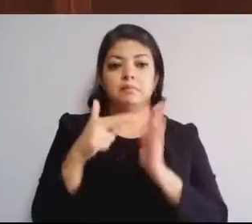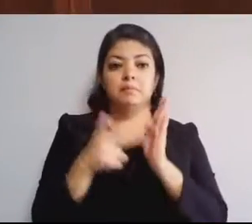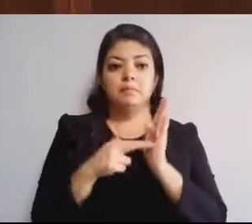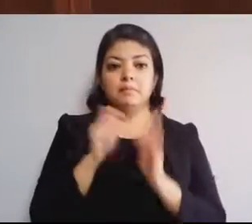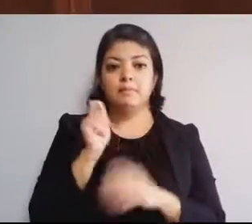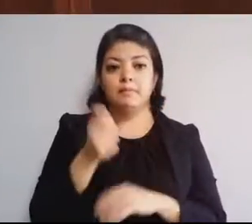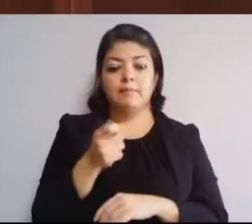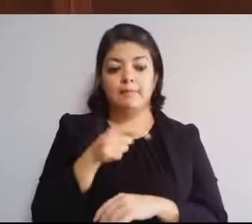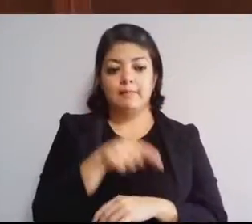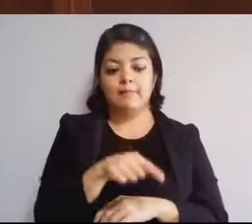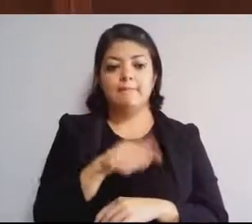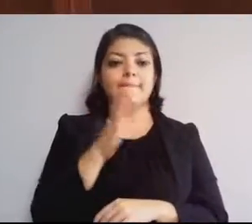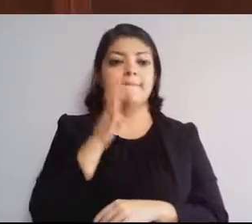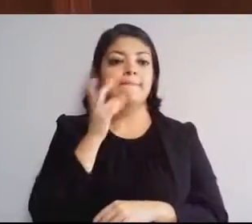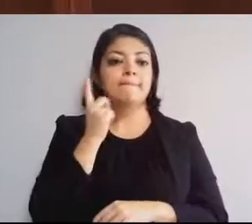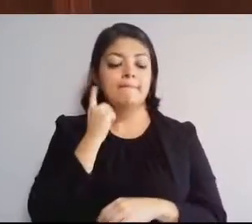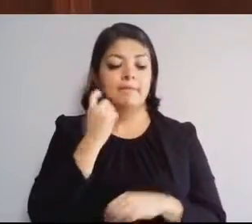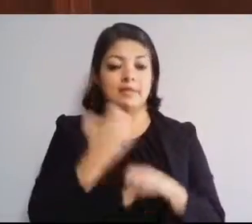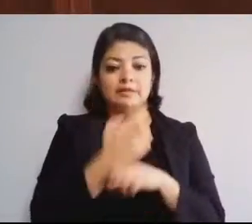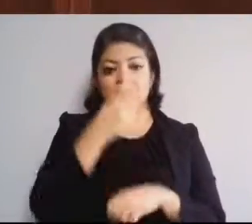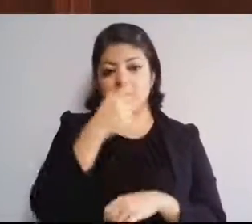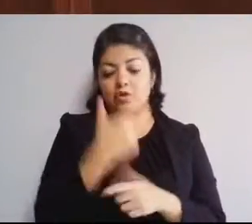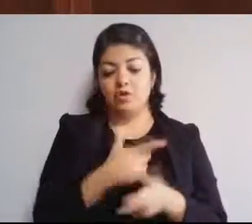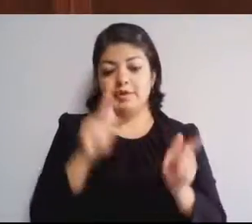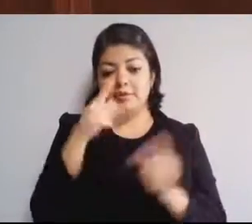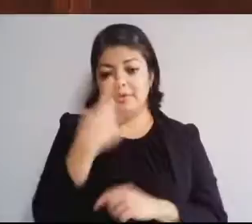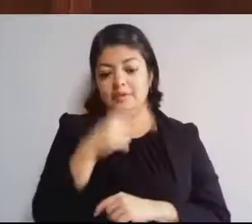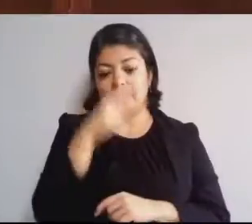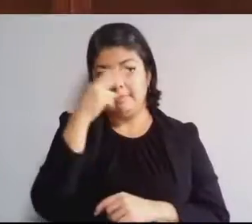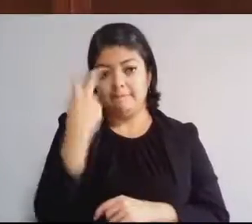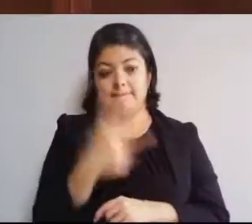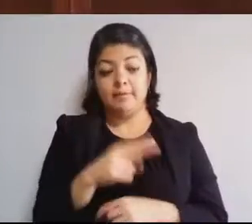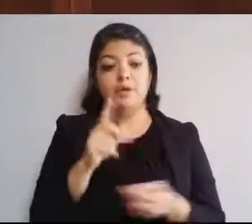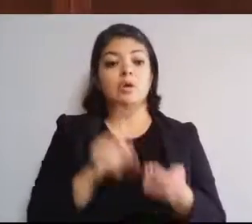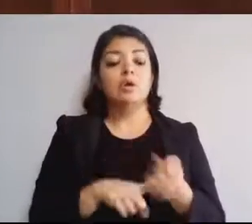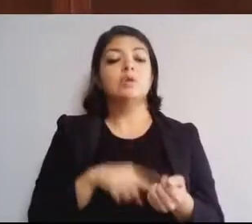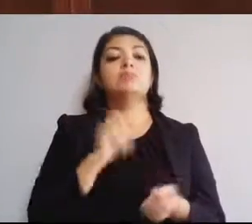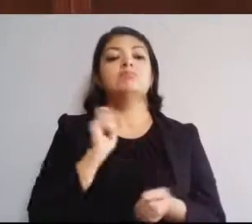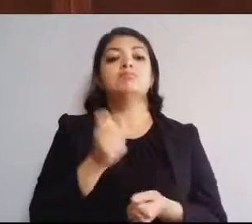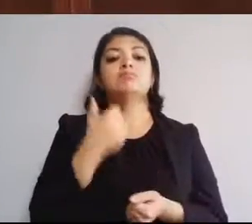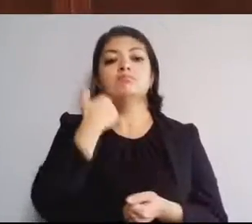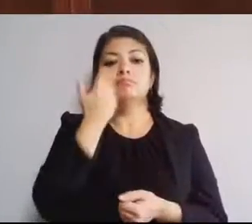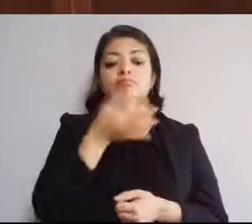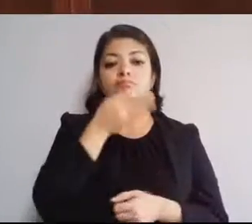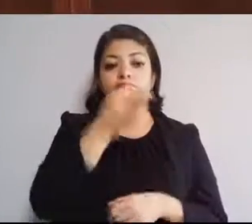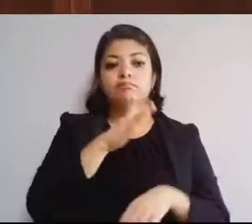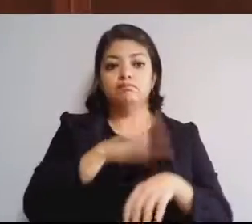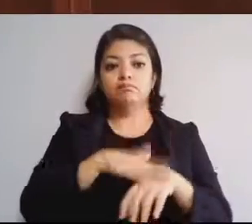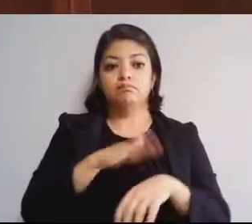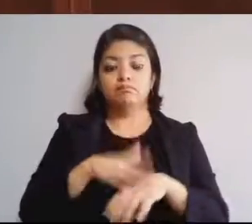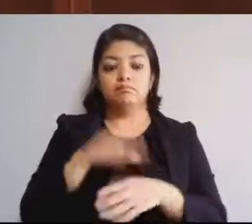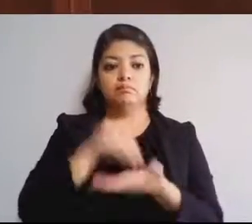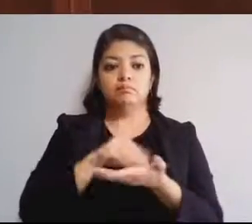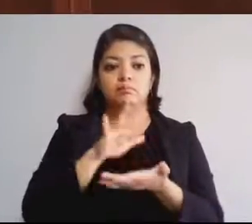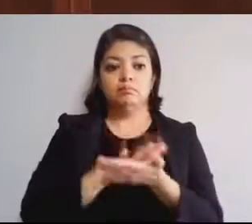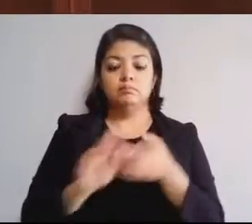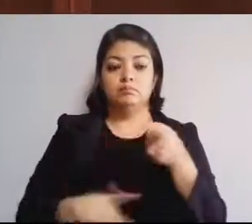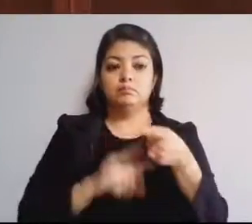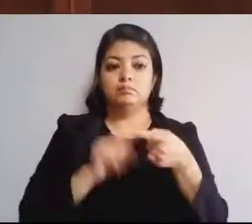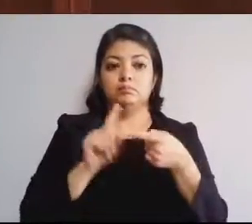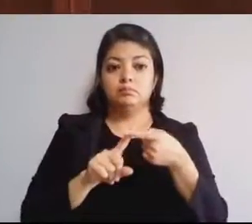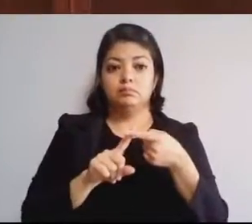Legislativo del Estado Libre y Soberano de México, ha tenido a bien emitir el siguiente decreto. Primero,